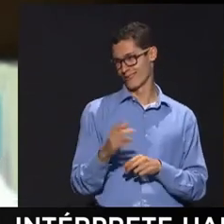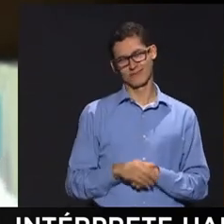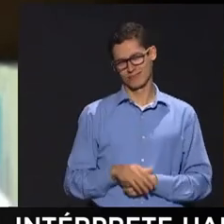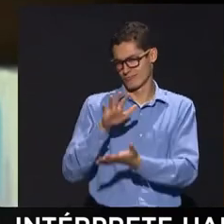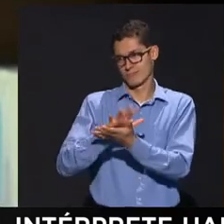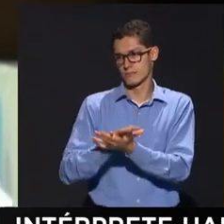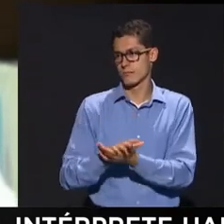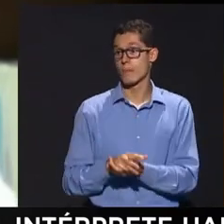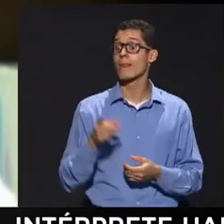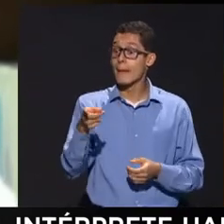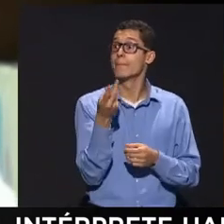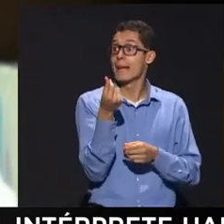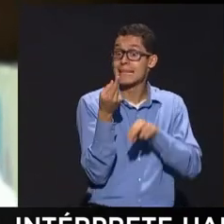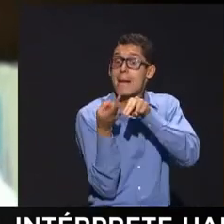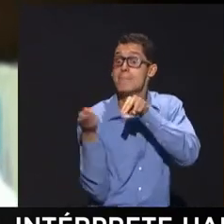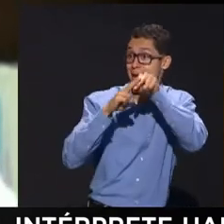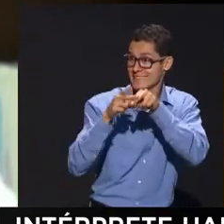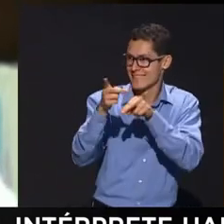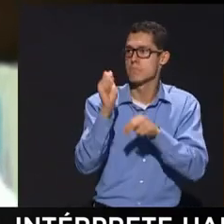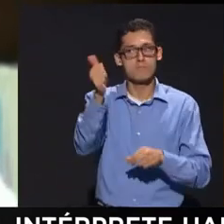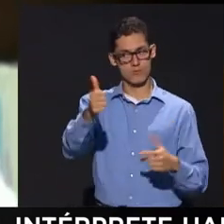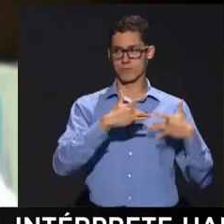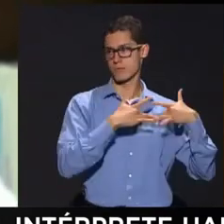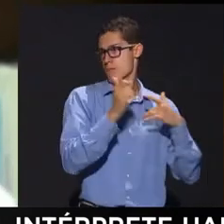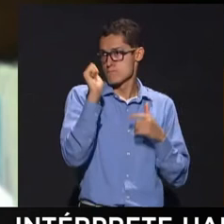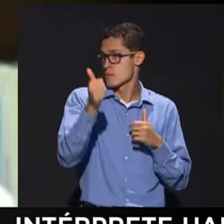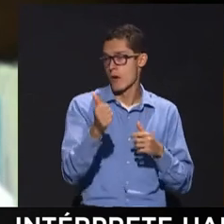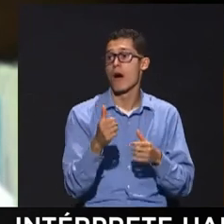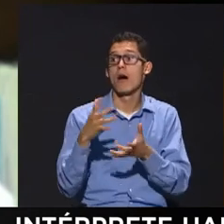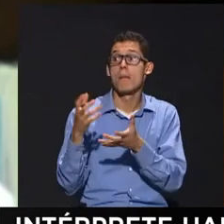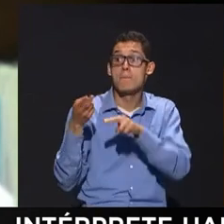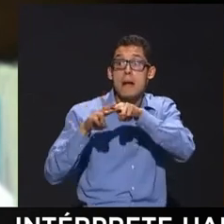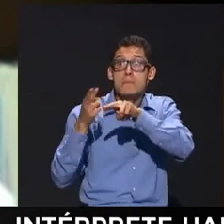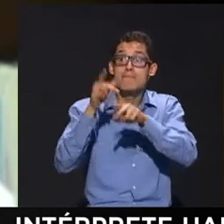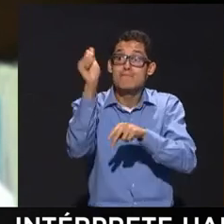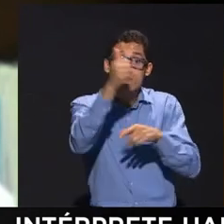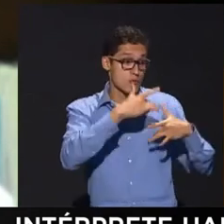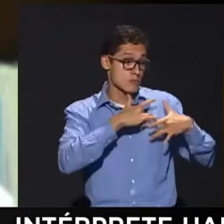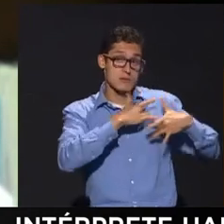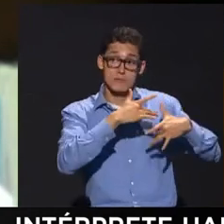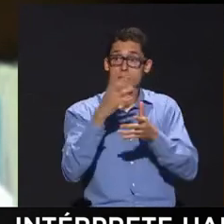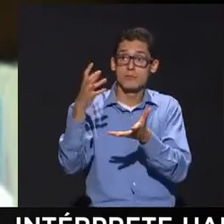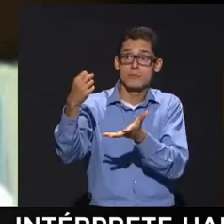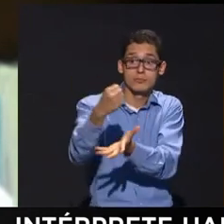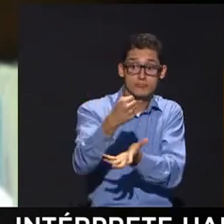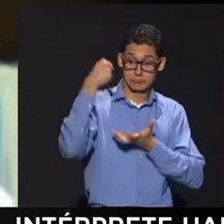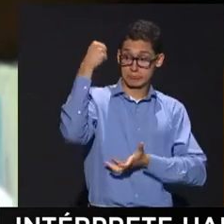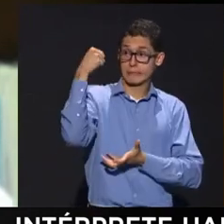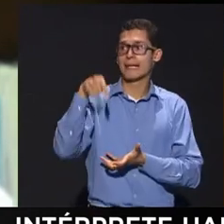al gobierno nacional para que, como dice la norma, esos recursos se destinen para pagar los servicios de los estratos más